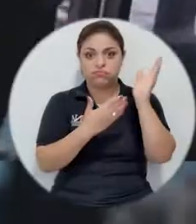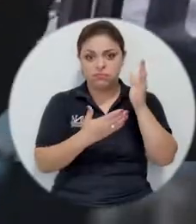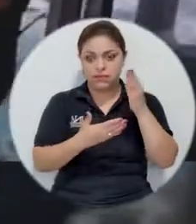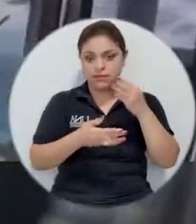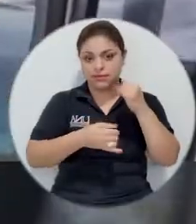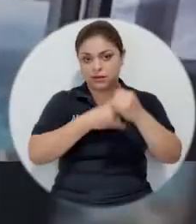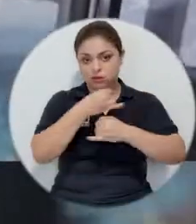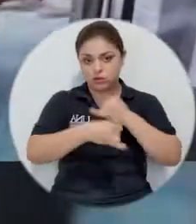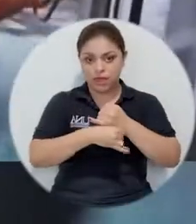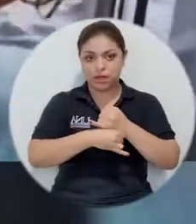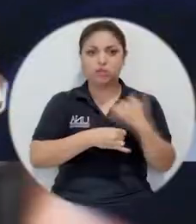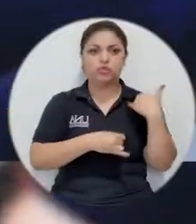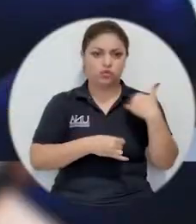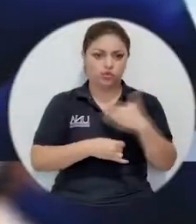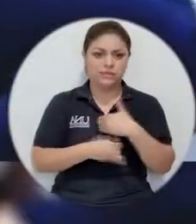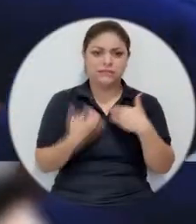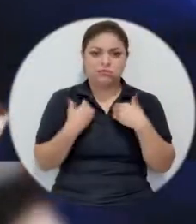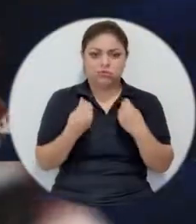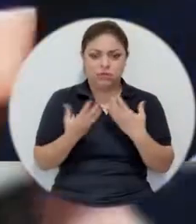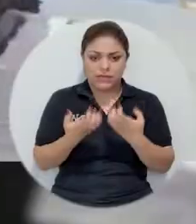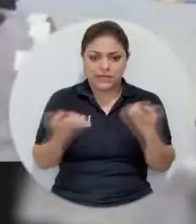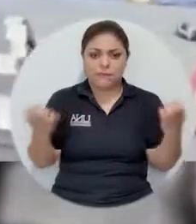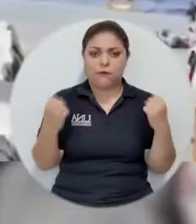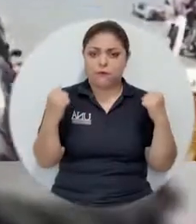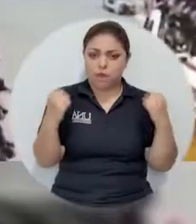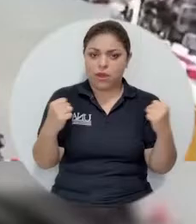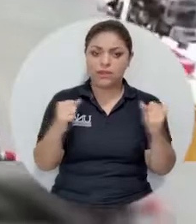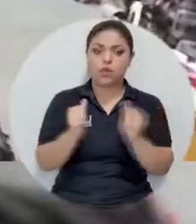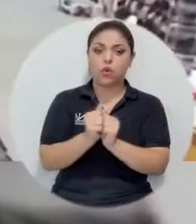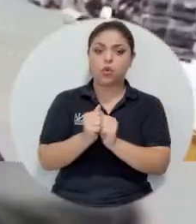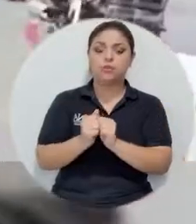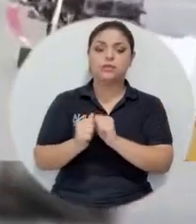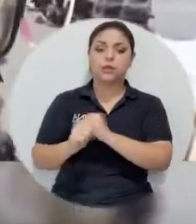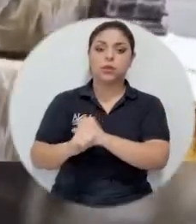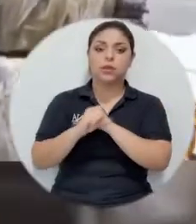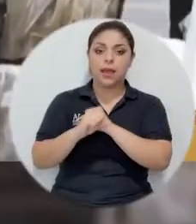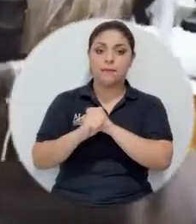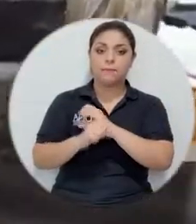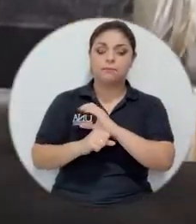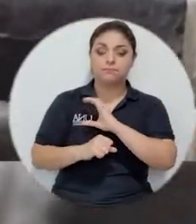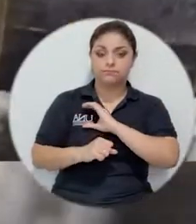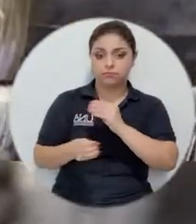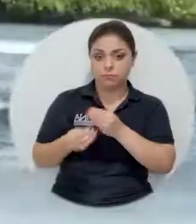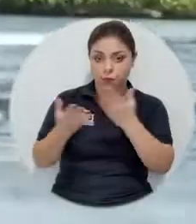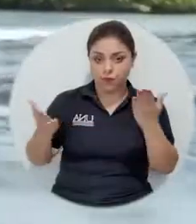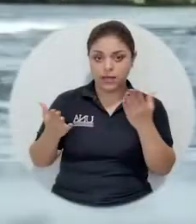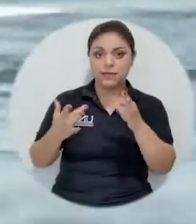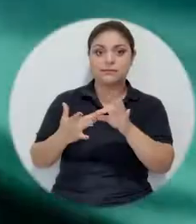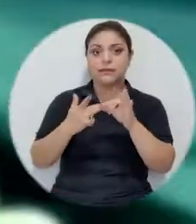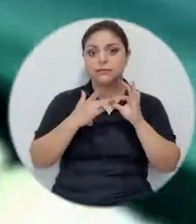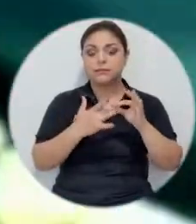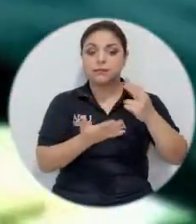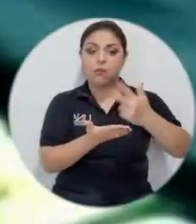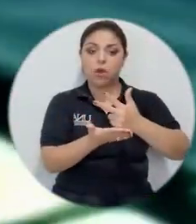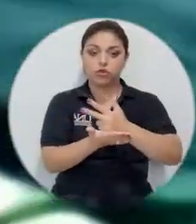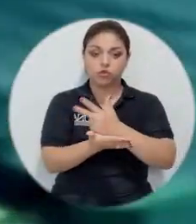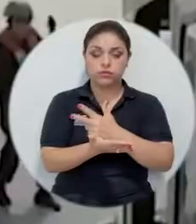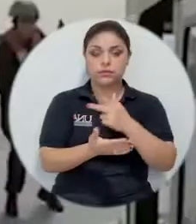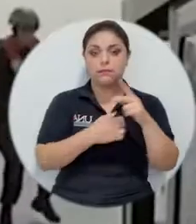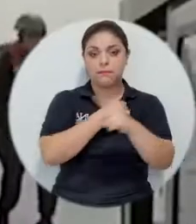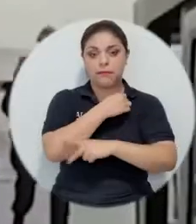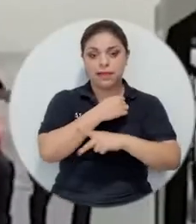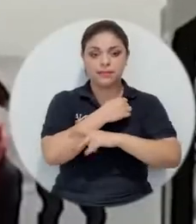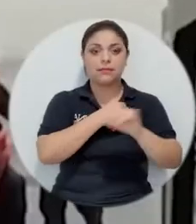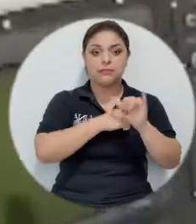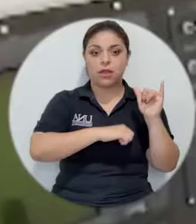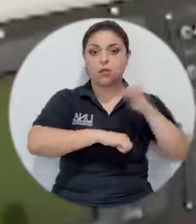a mercados internacionales. Estamos con dispositivos muy fuertes trabajando en conjunto con seguridad pública, principalmente en los principales puertos del país y